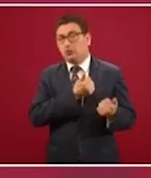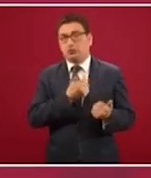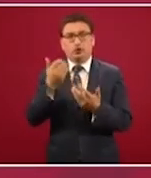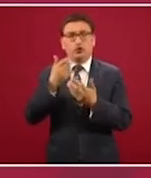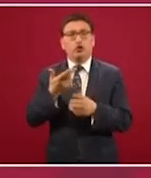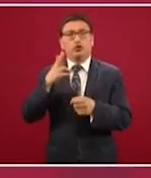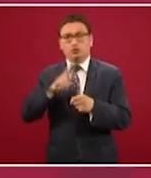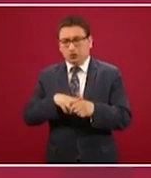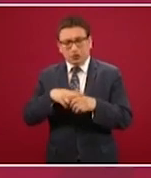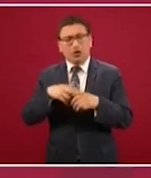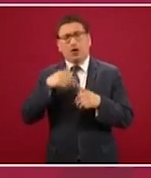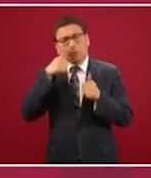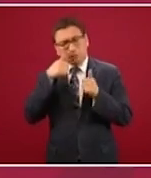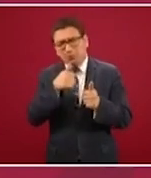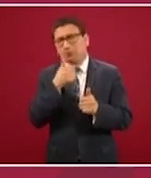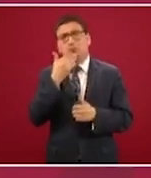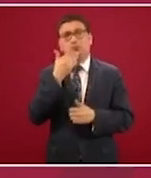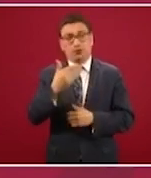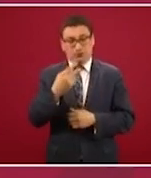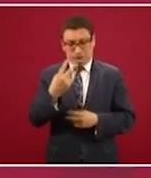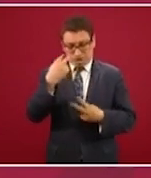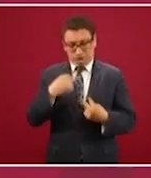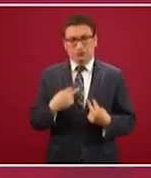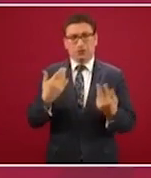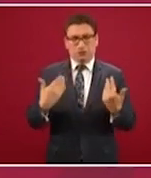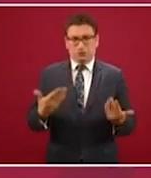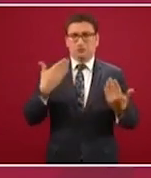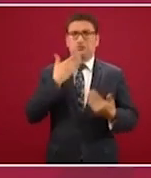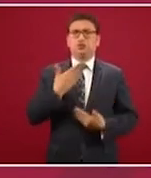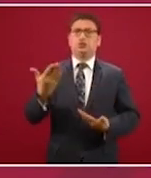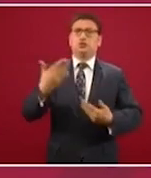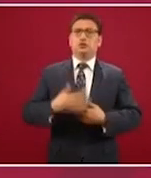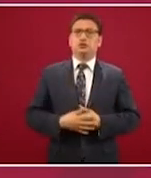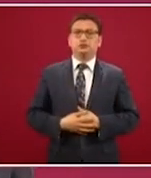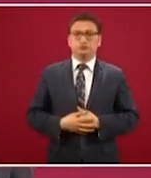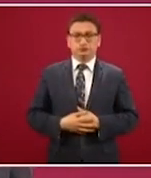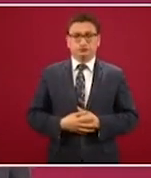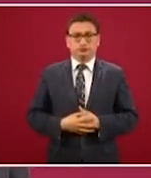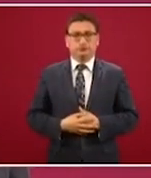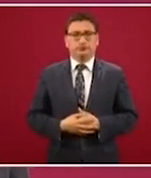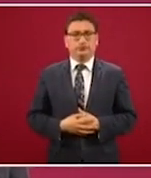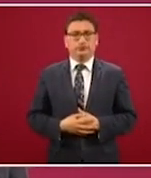pronto y bien, y miren, aquí estoy.